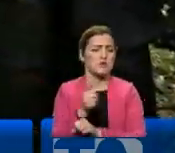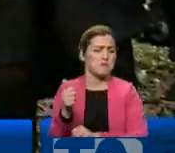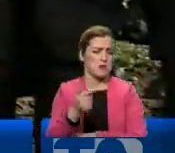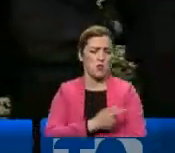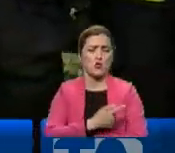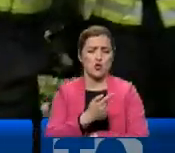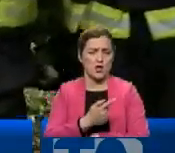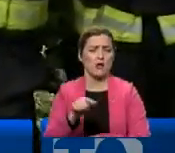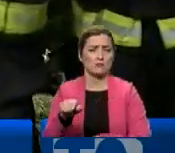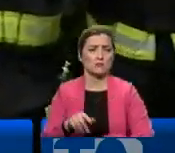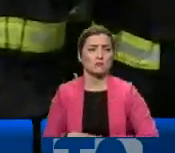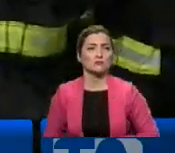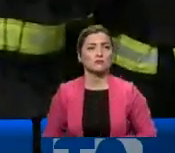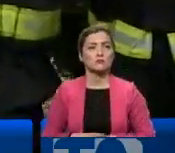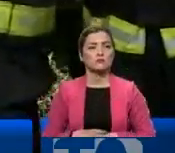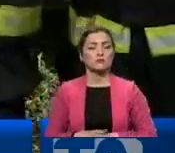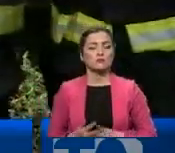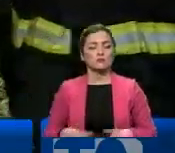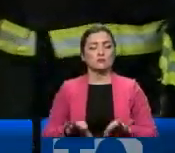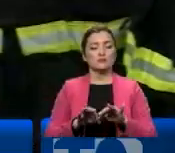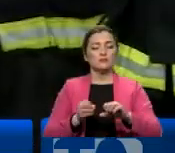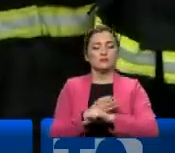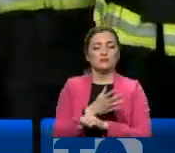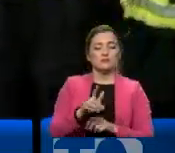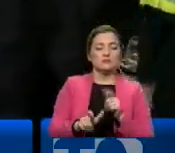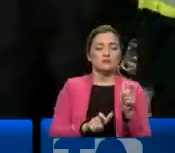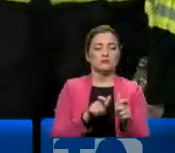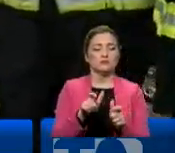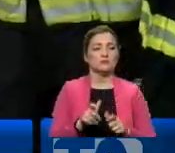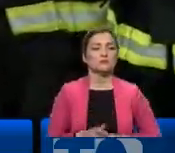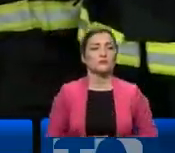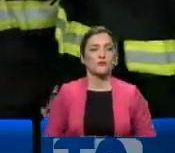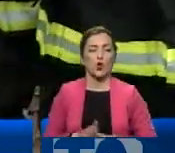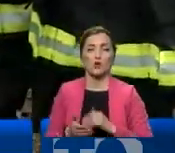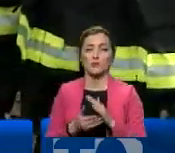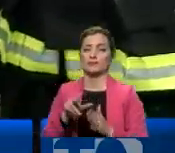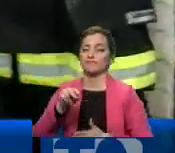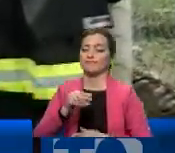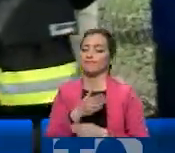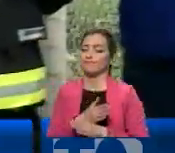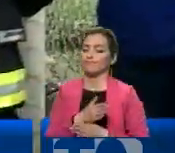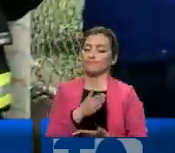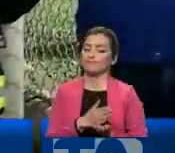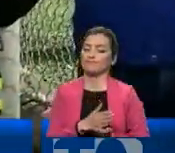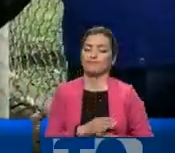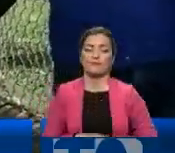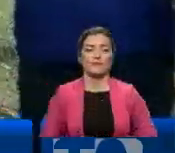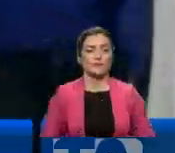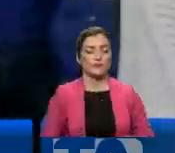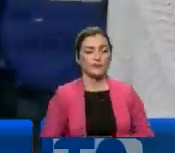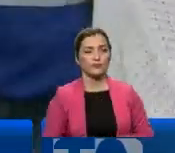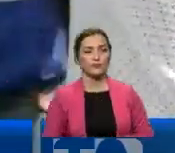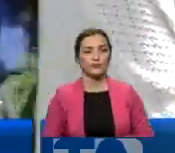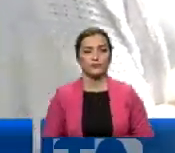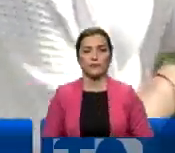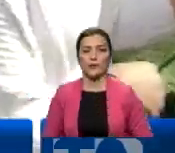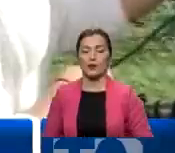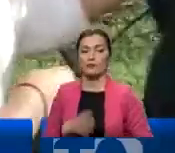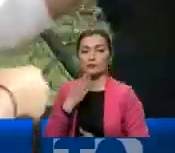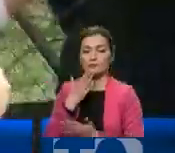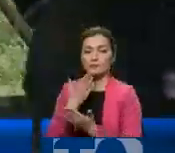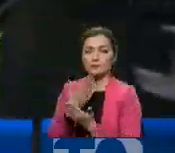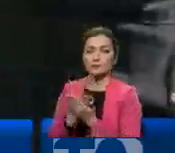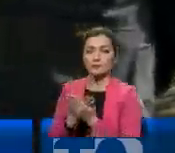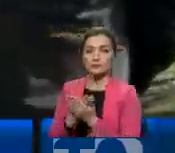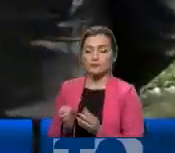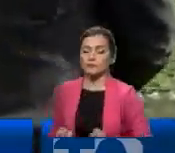Es importante dar algunas recomendaciones a la ciudadanía para que esto no vuelva a suceder. Sí, muchas gracias por la oportunidad de dirigirnos